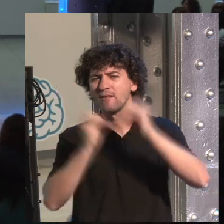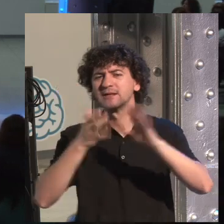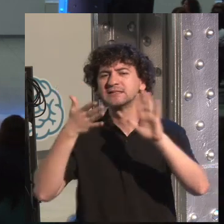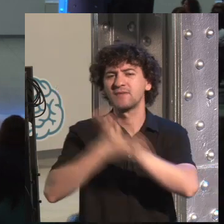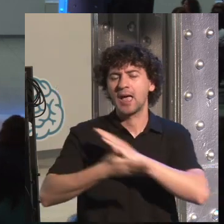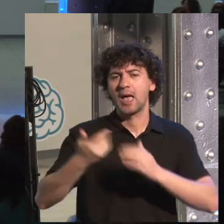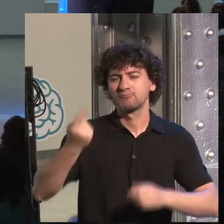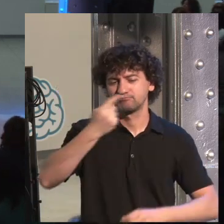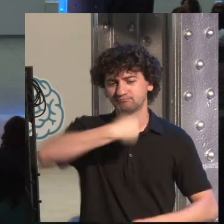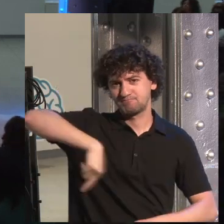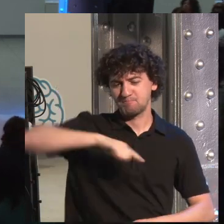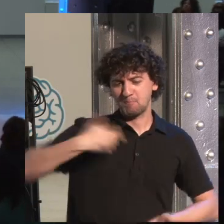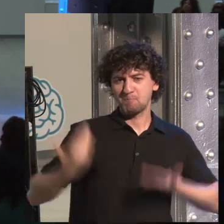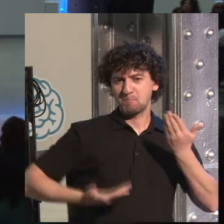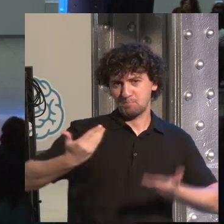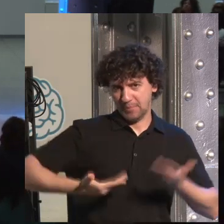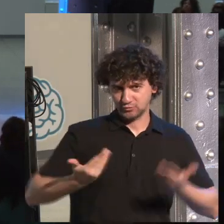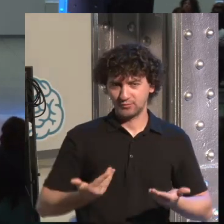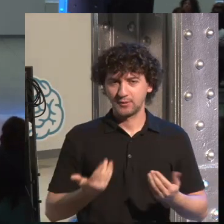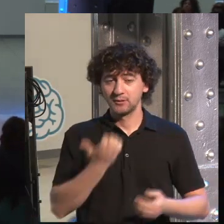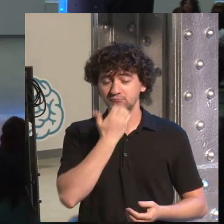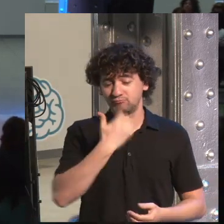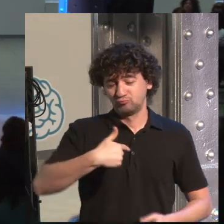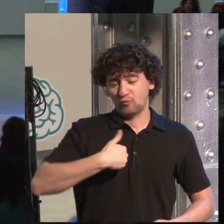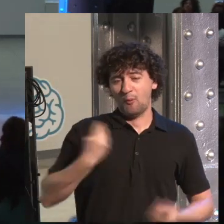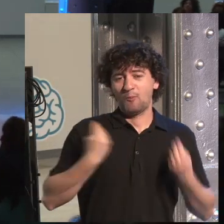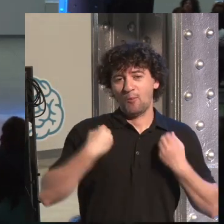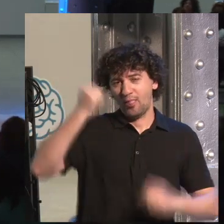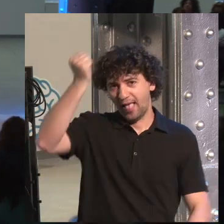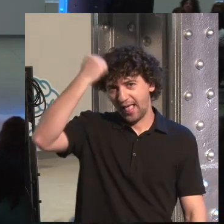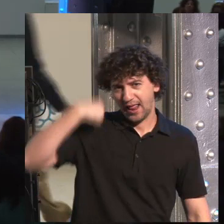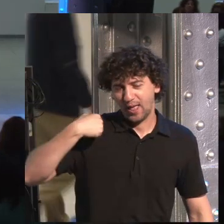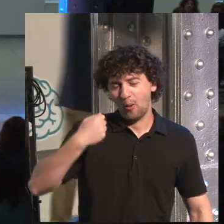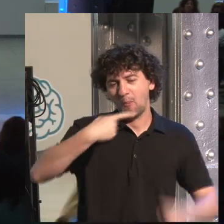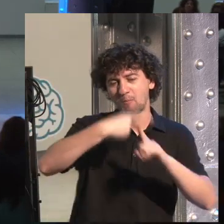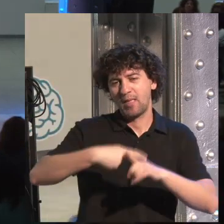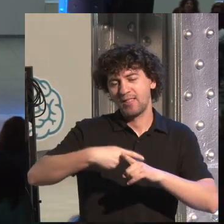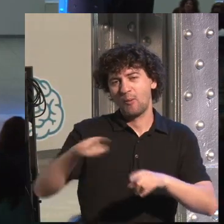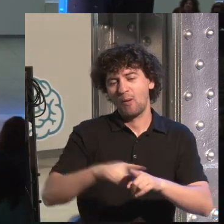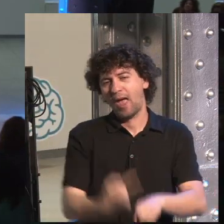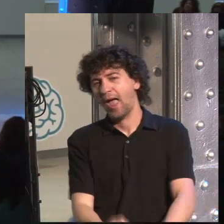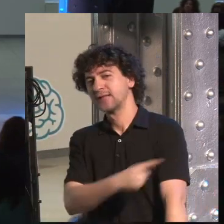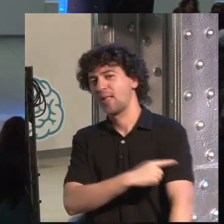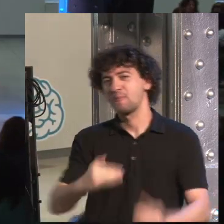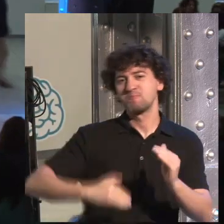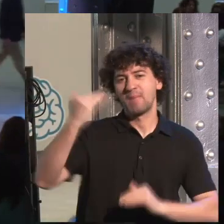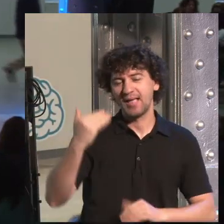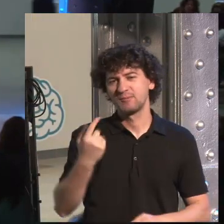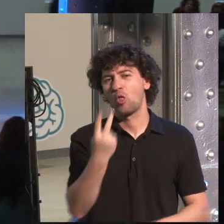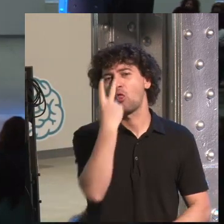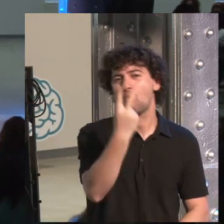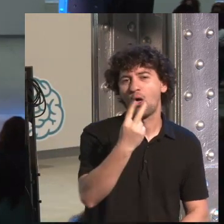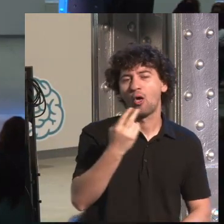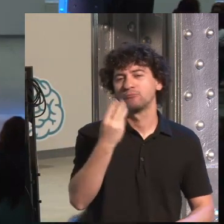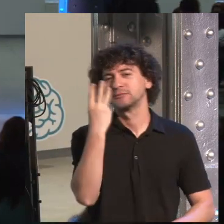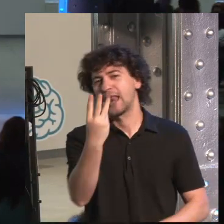corporal. Si eres como yo, que soy de Aragón, y cambiamos un poco la media, un poco más, pero es en torno al 2-3% del